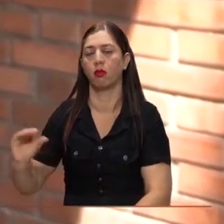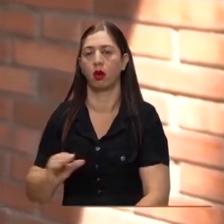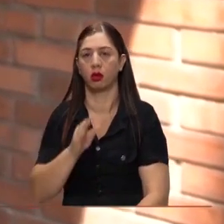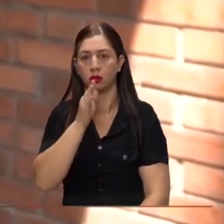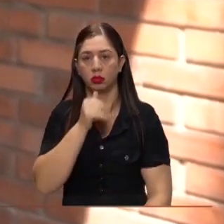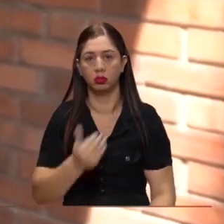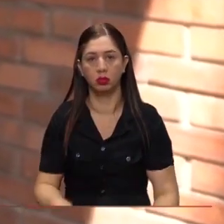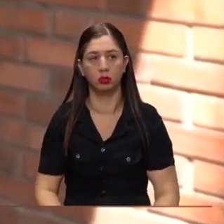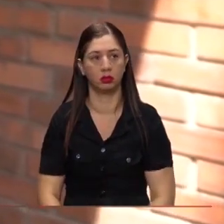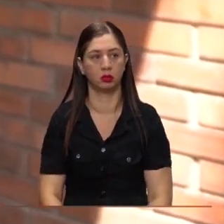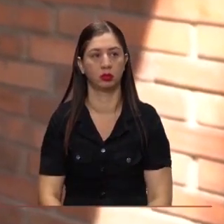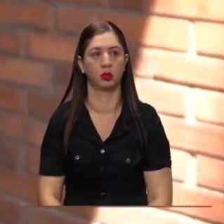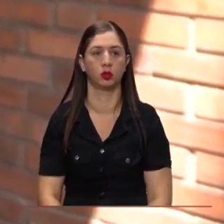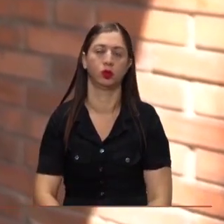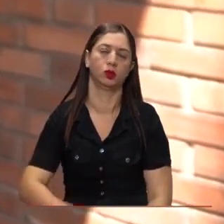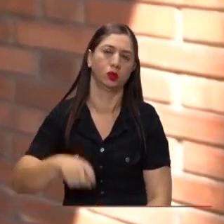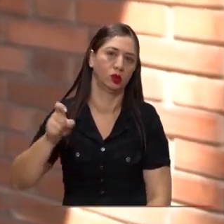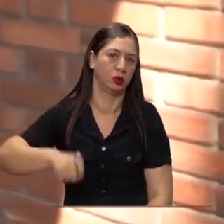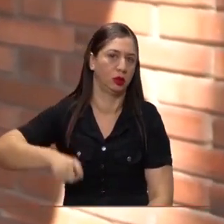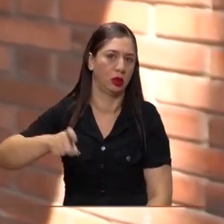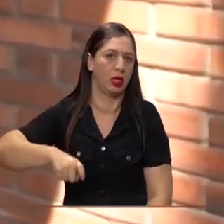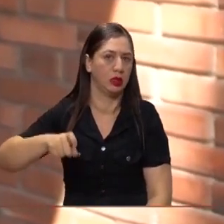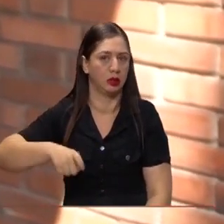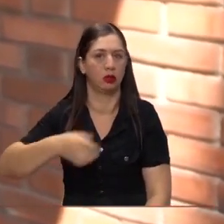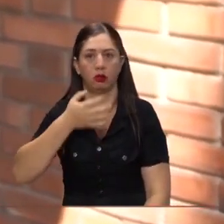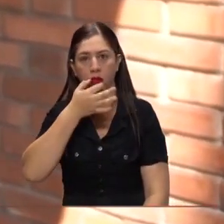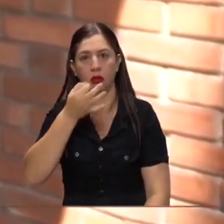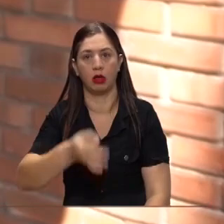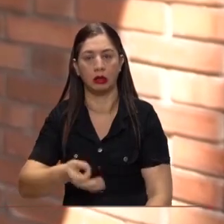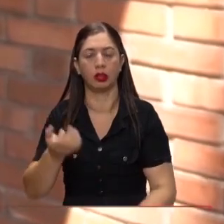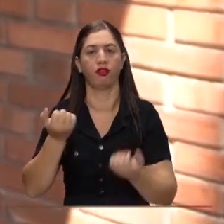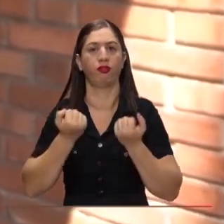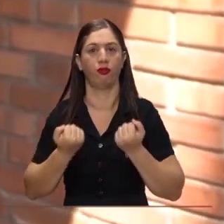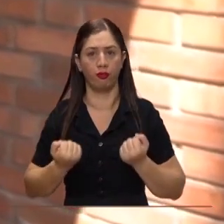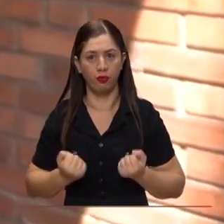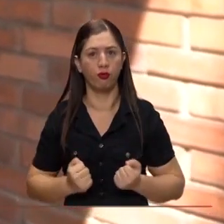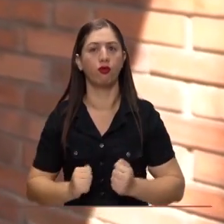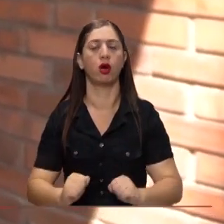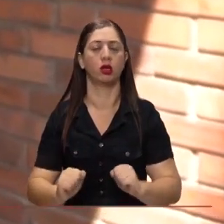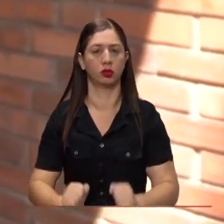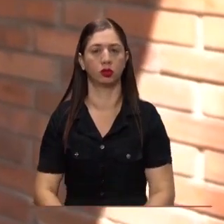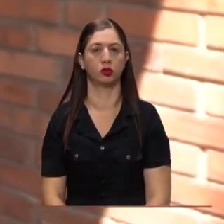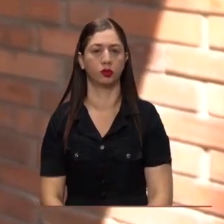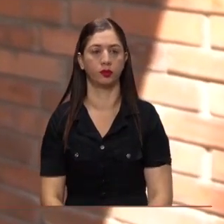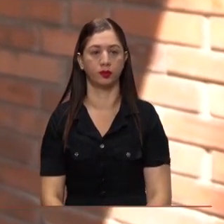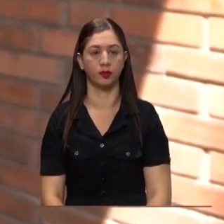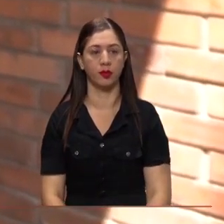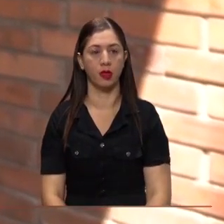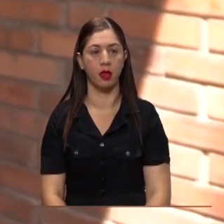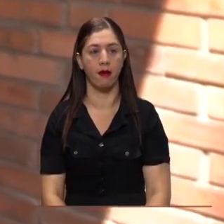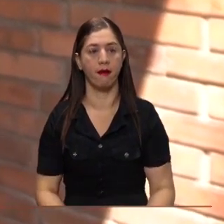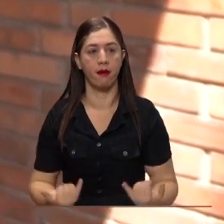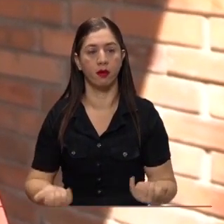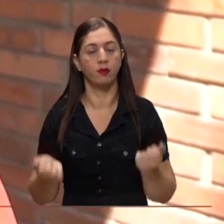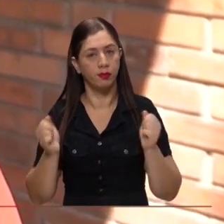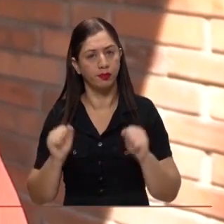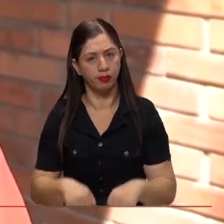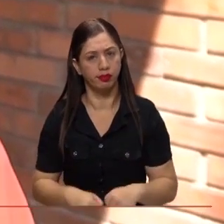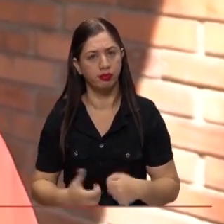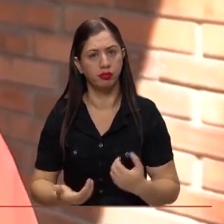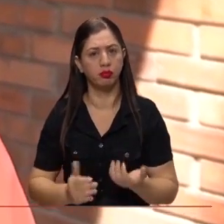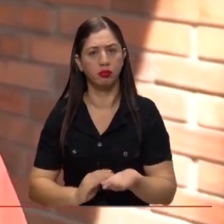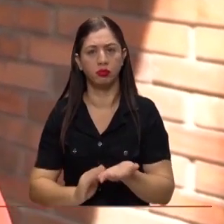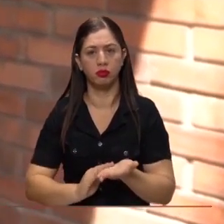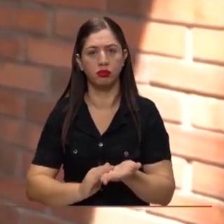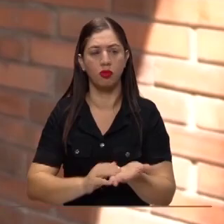lo estábamos necesitando bastante. Sé que ha sido un gran esfuerzo y vamos a poder